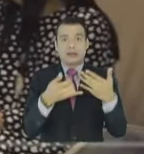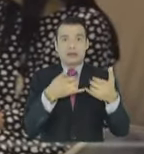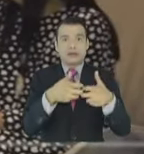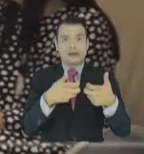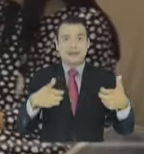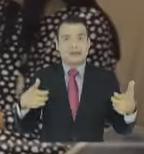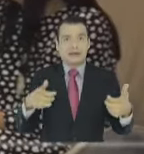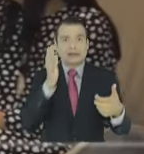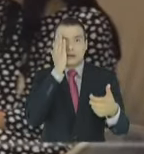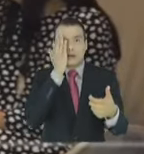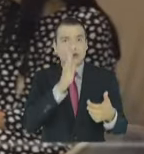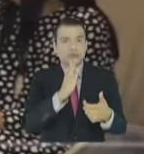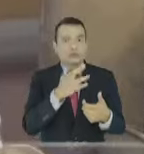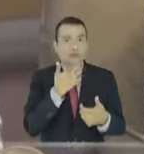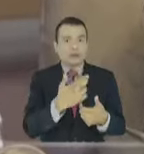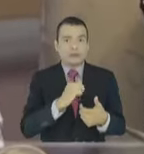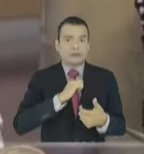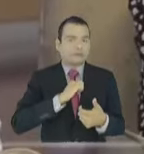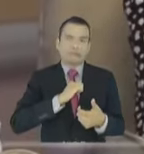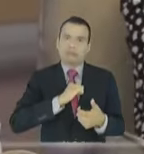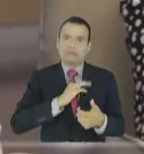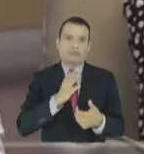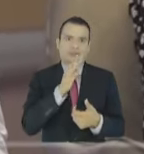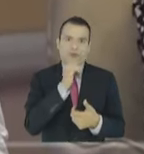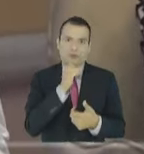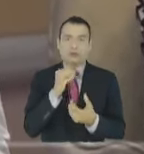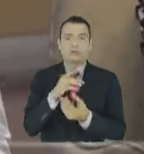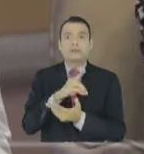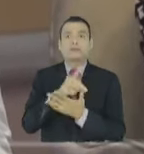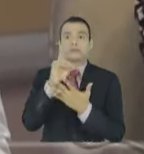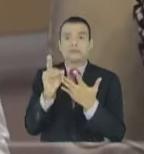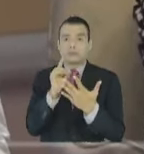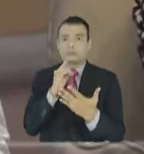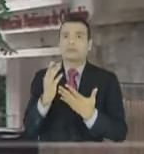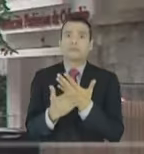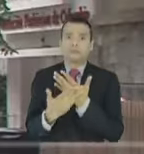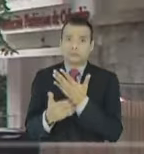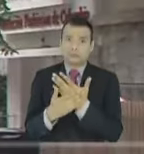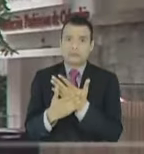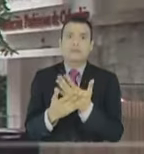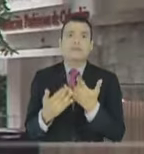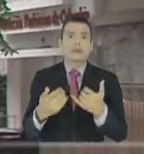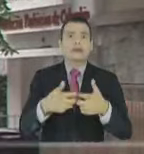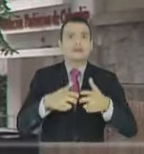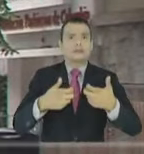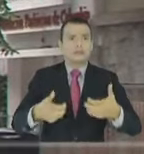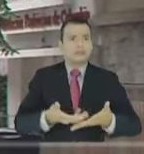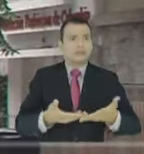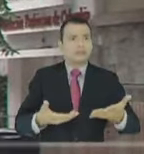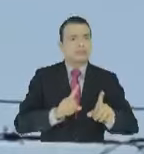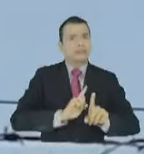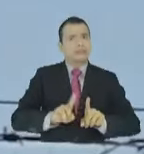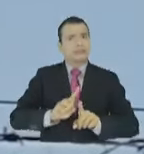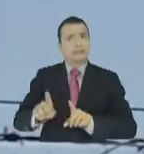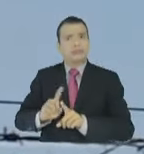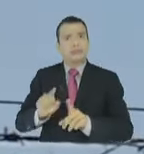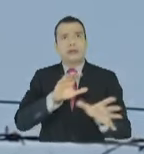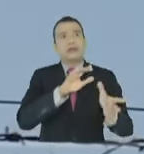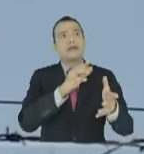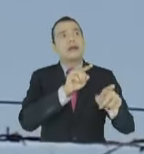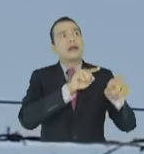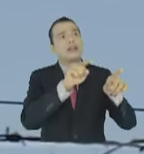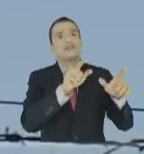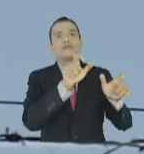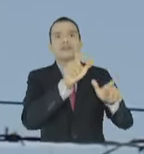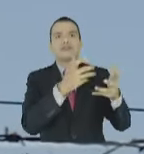colombiana de la energía se estima que la Diana incauta una gran cantidad de material del sector eléctrico que pretende ingresar al país de manera ilegal lo que representa